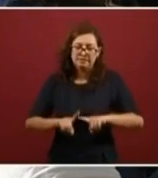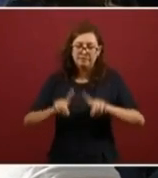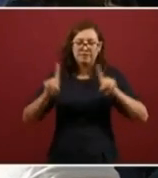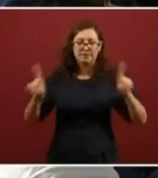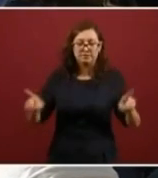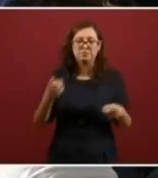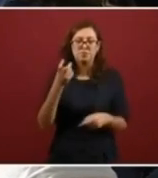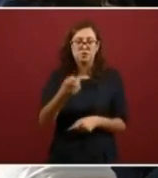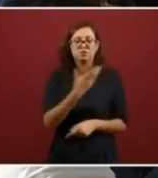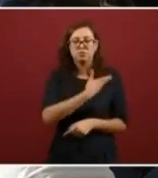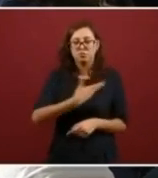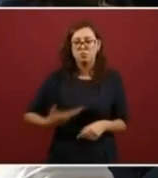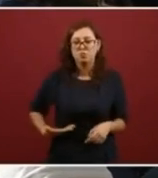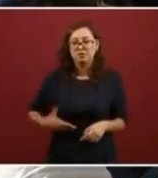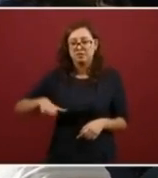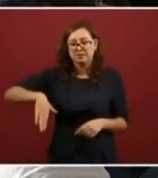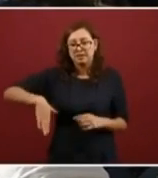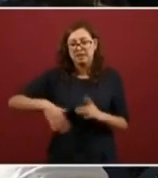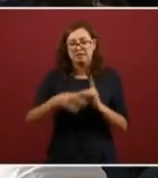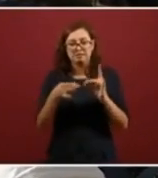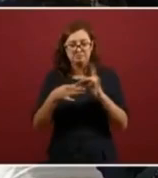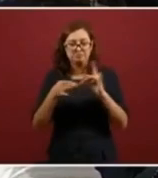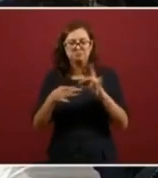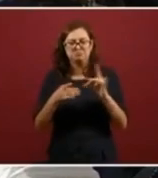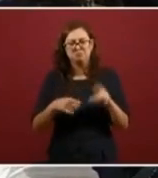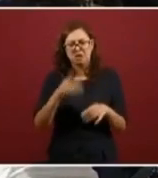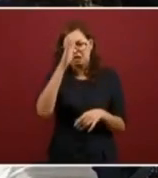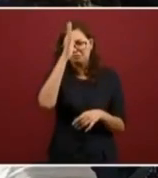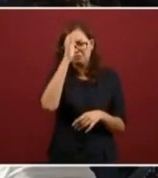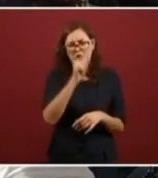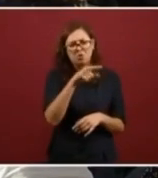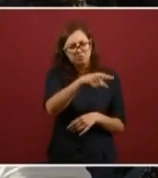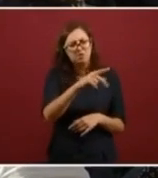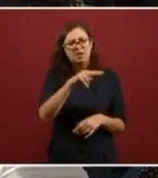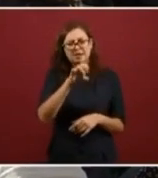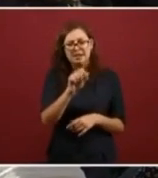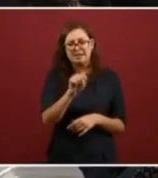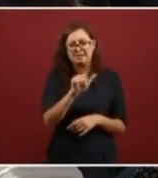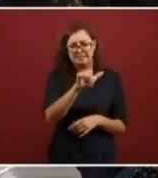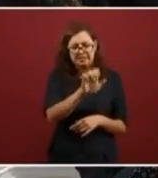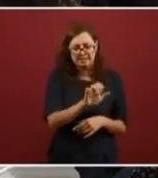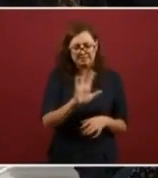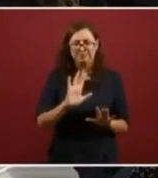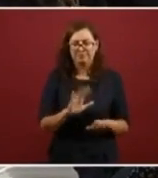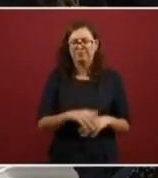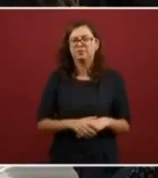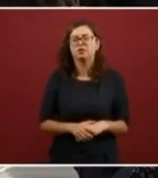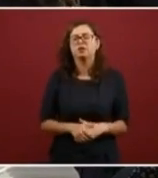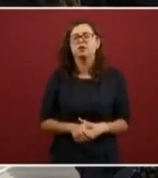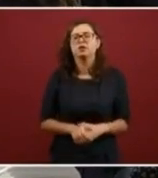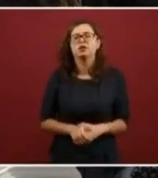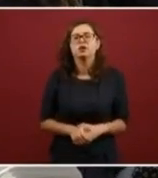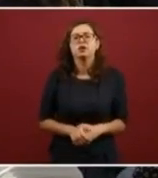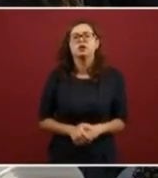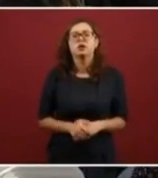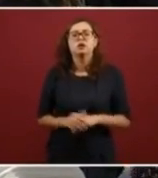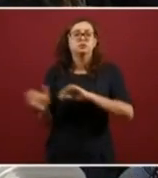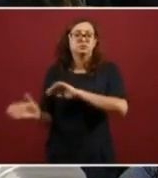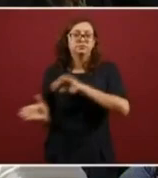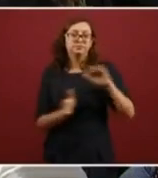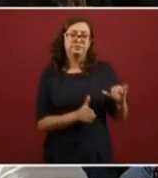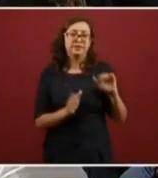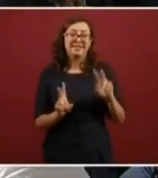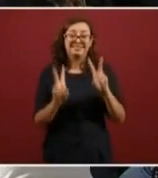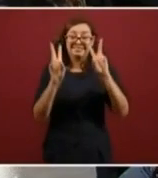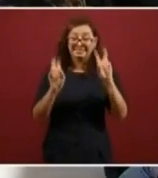presidente ha aprobado este programa. Con relación al contrabando, sabemos